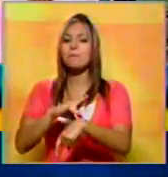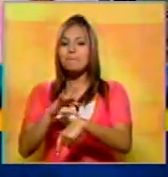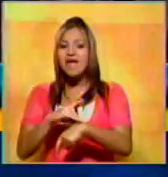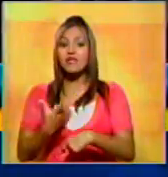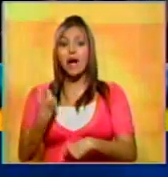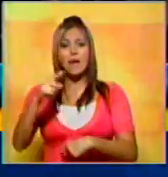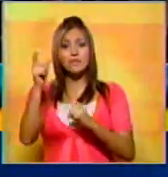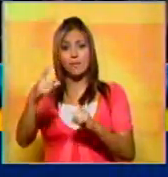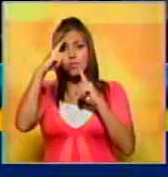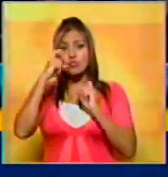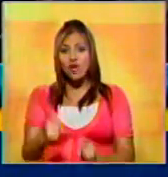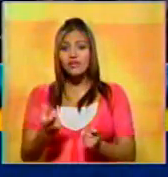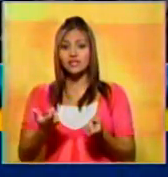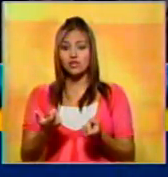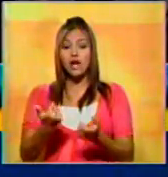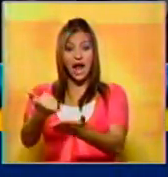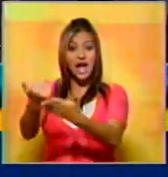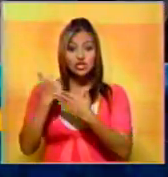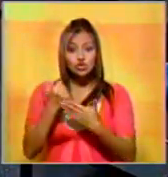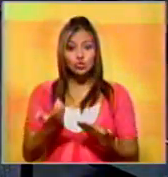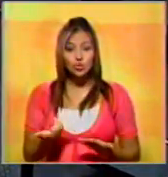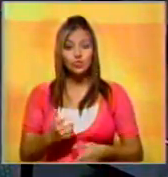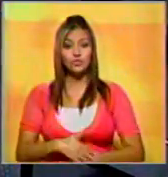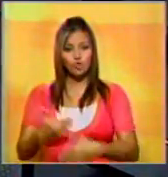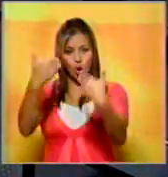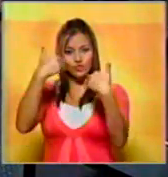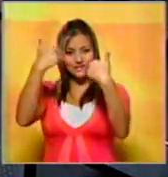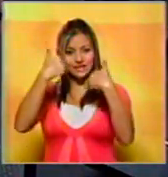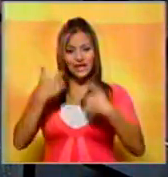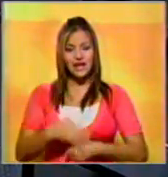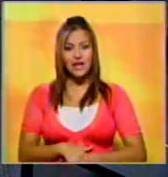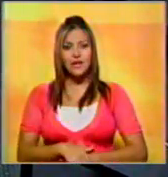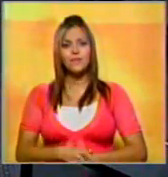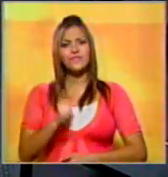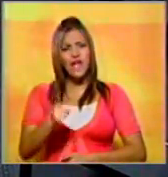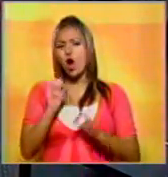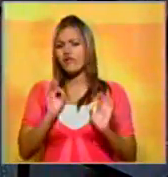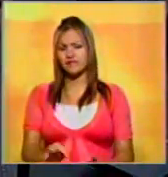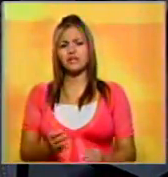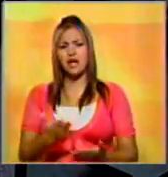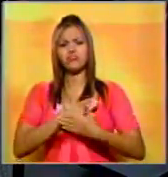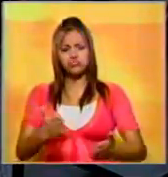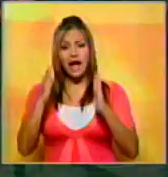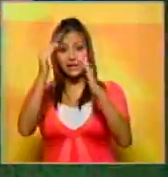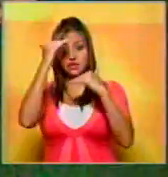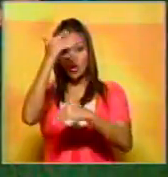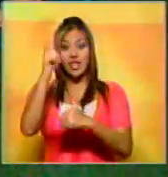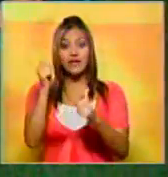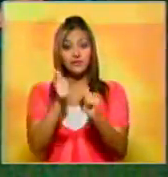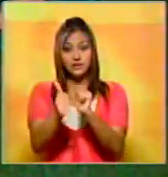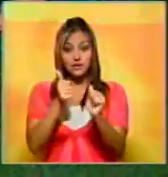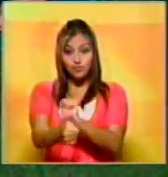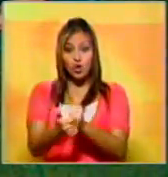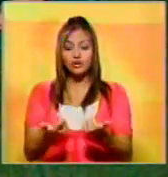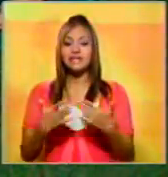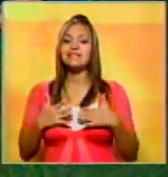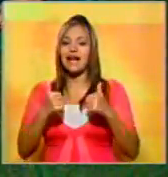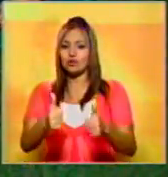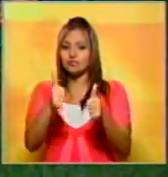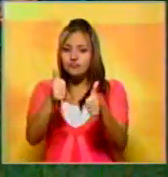habemos especialistas en esta área, ¿ok? Y dedíquense definitivamente a hacer el ejercicio de forma